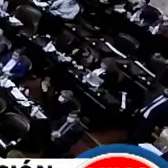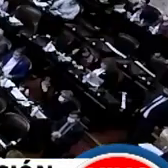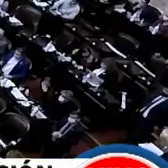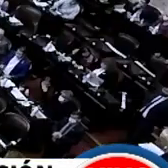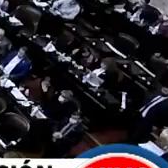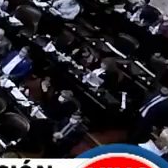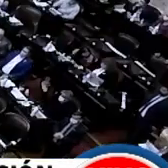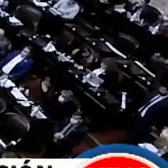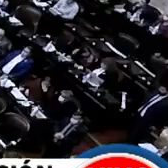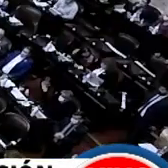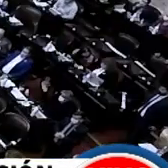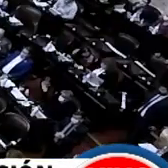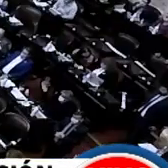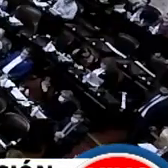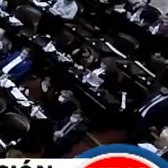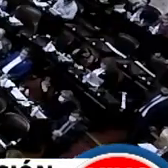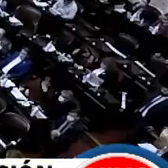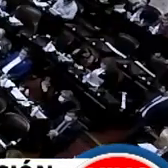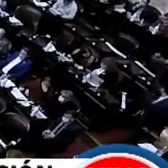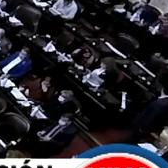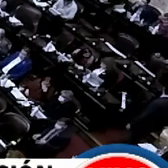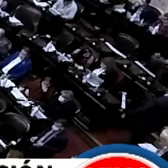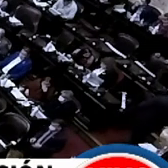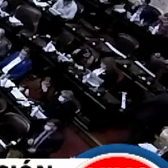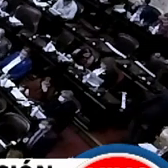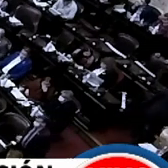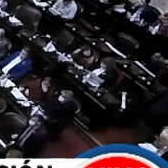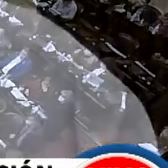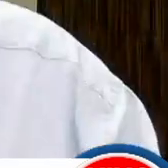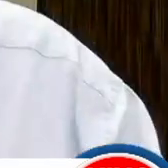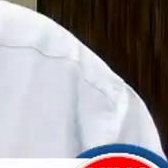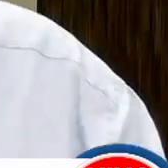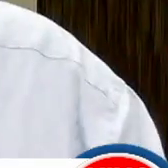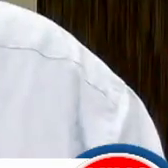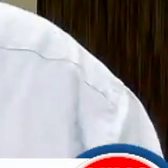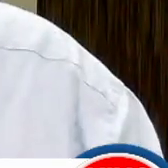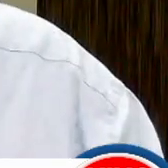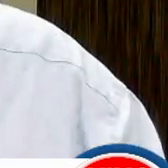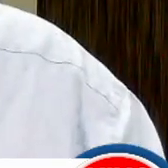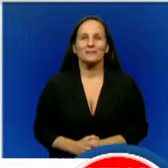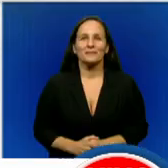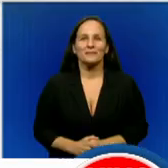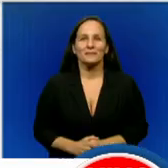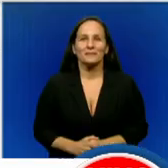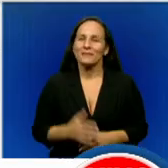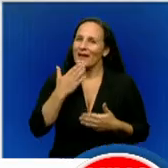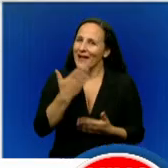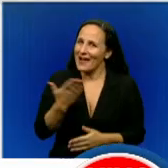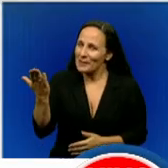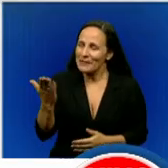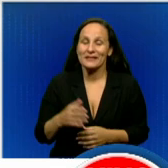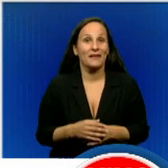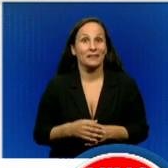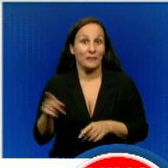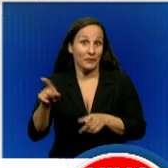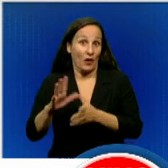y as presidente bueno como usted ha dicho se trata de un proyecto